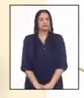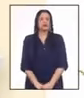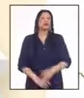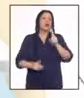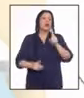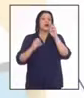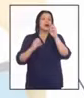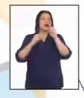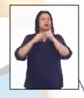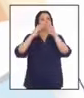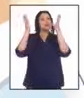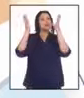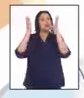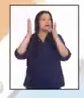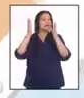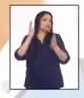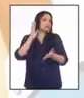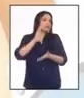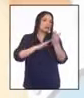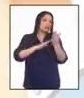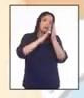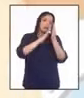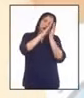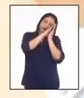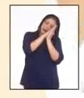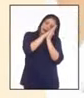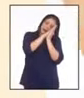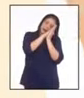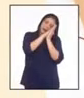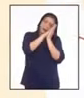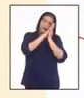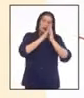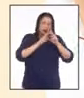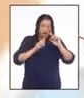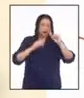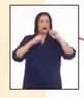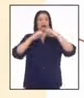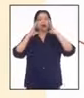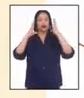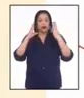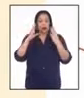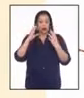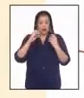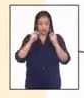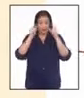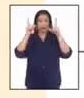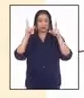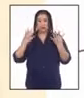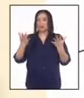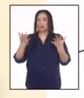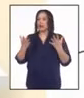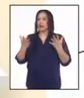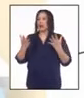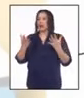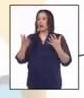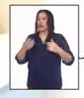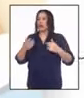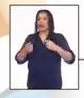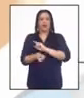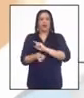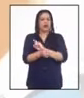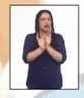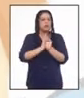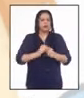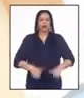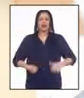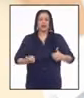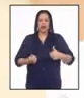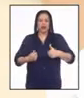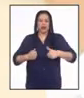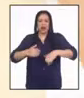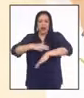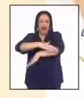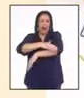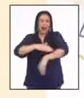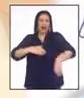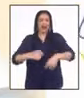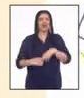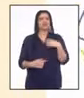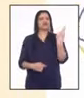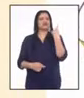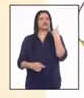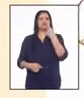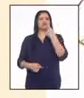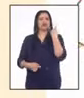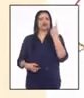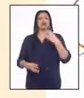Un día nos fuimos a dormir y al día siguiente la vida cambió. En la calle solo se escuchaban sirenas porque nuestros héroes